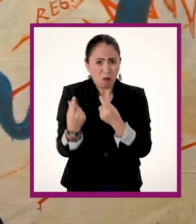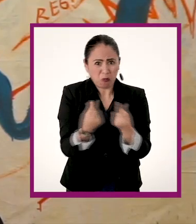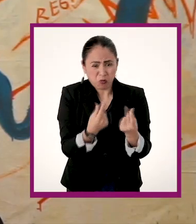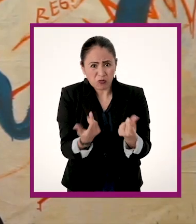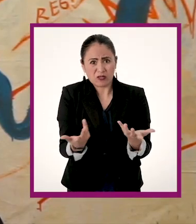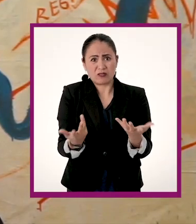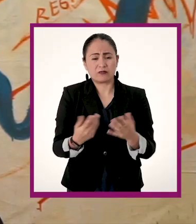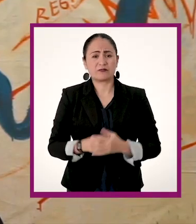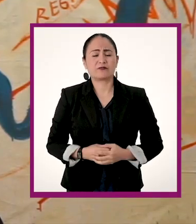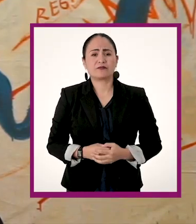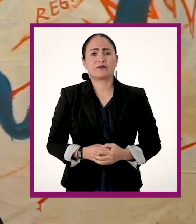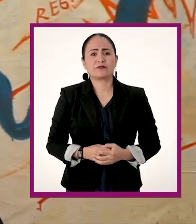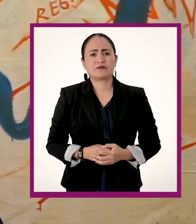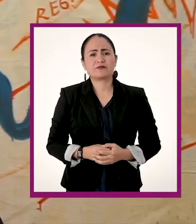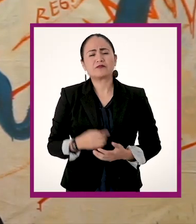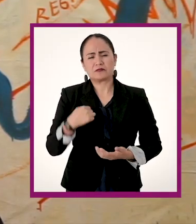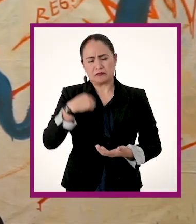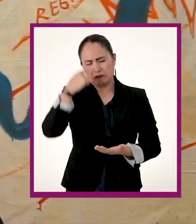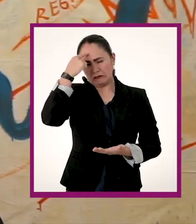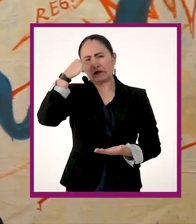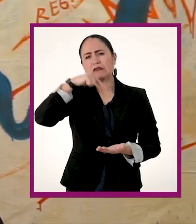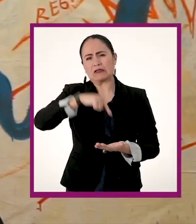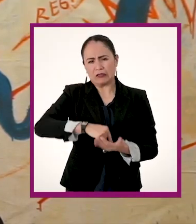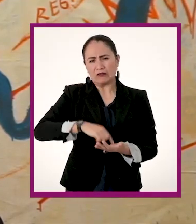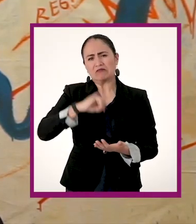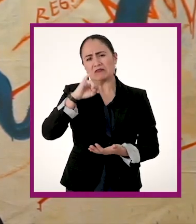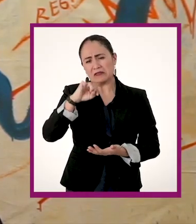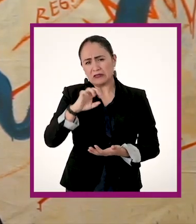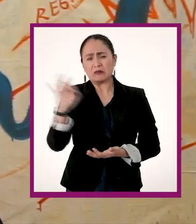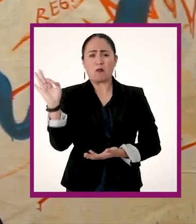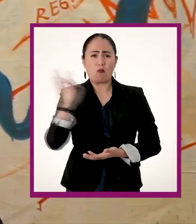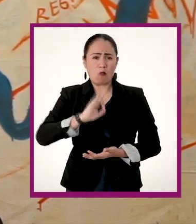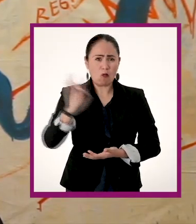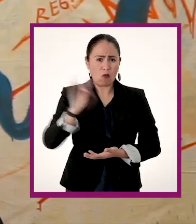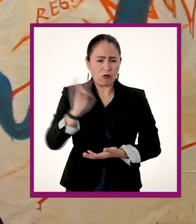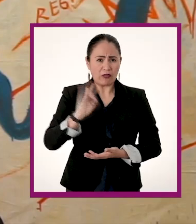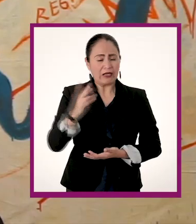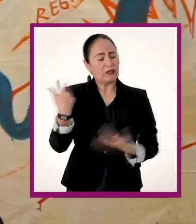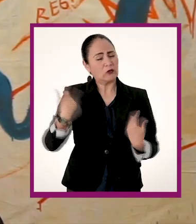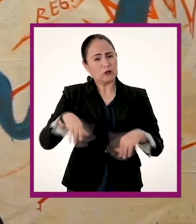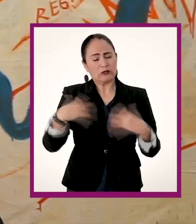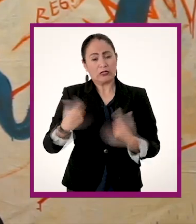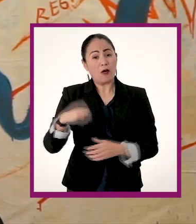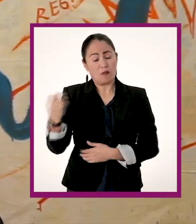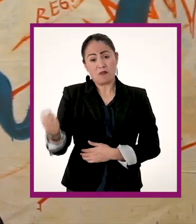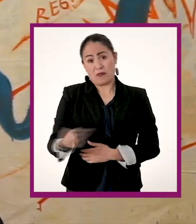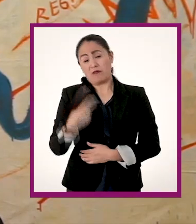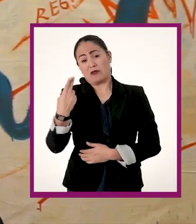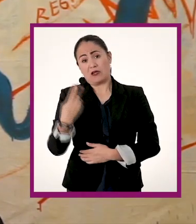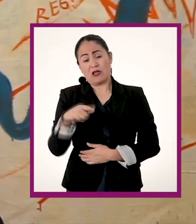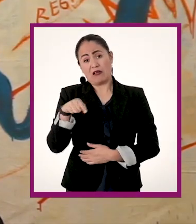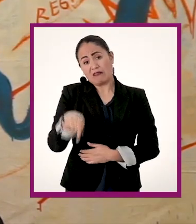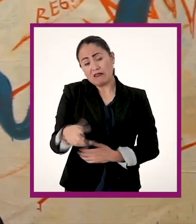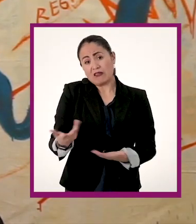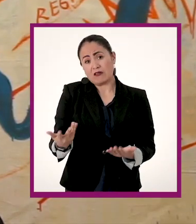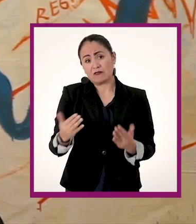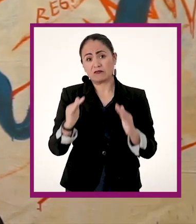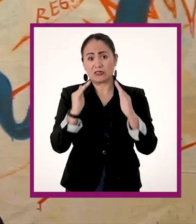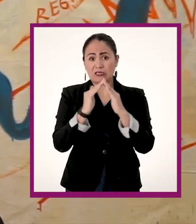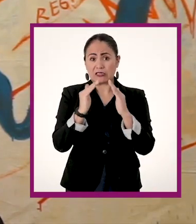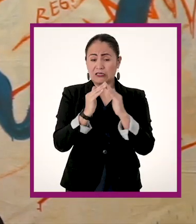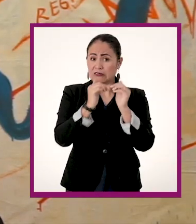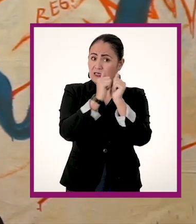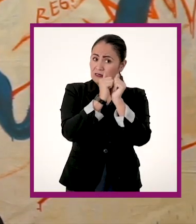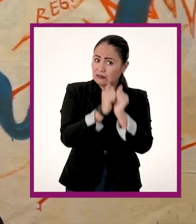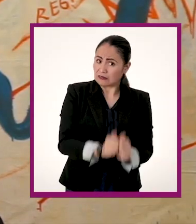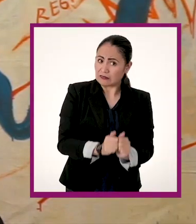de la vida ordinaria. Y creo que esta posibilidad un tanto privilegiada de poder